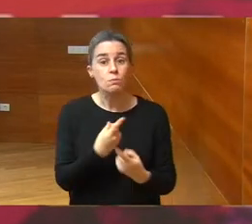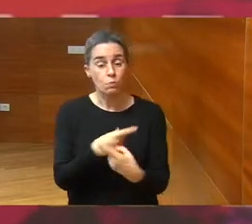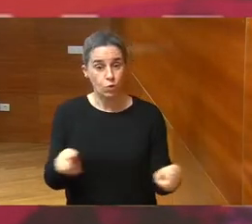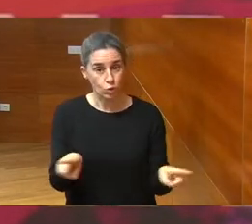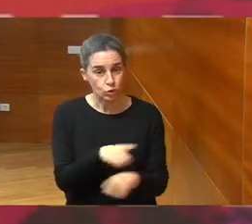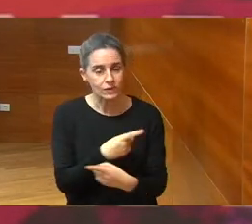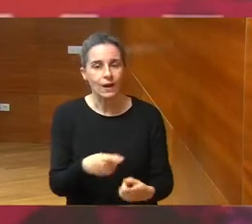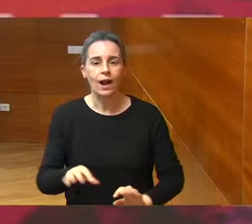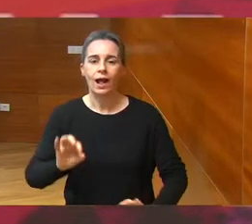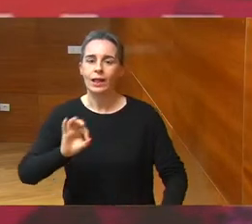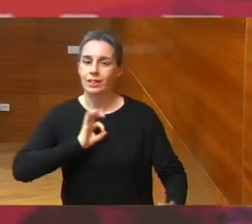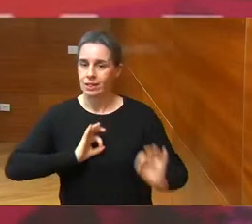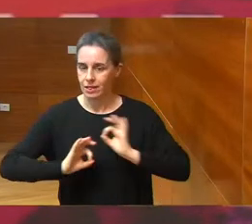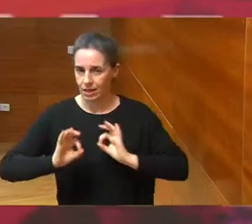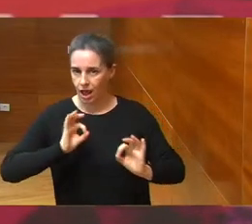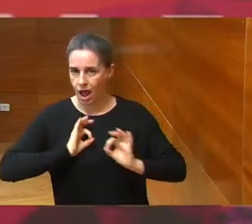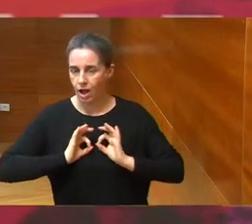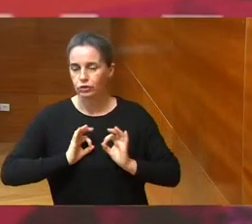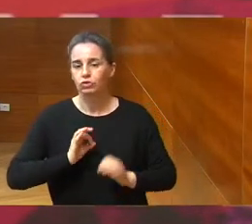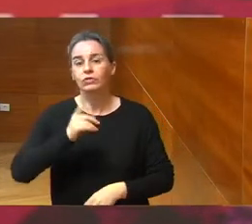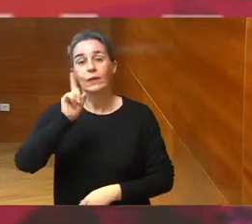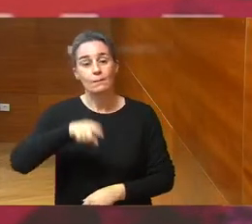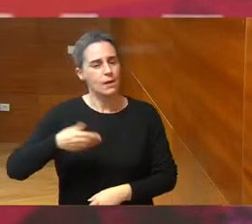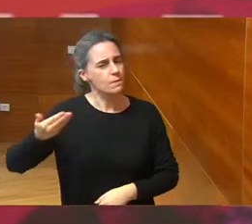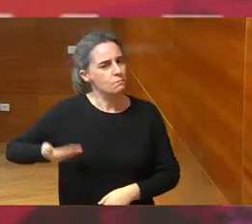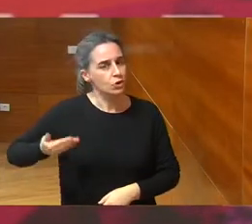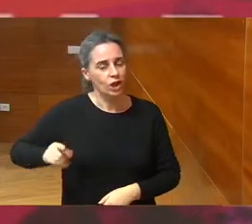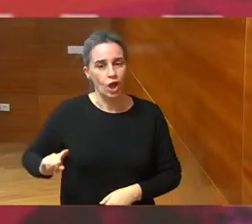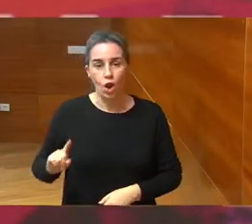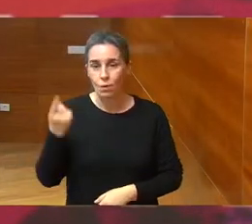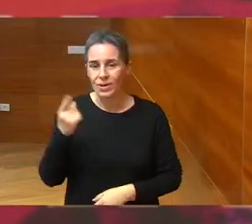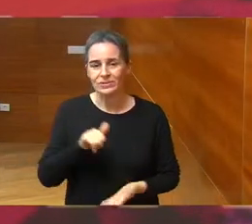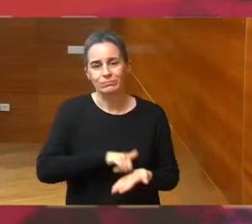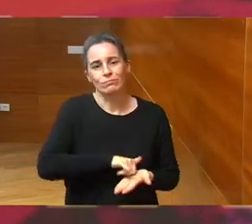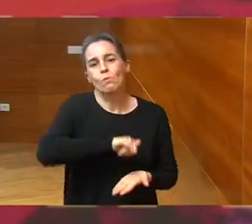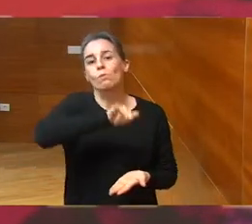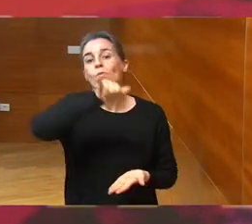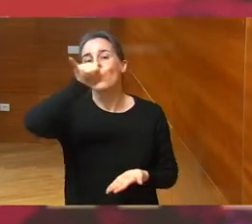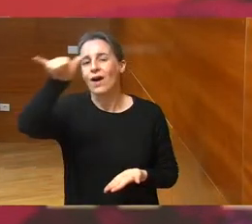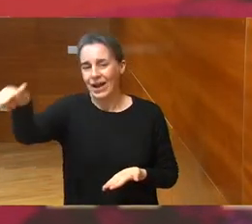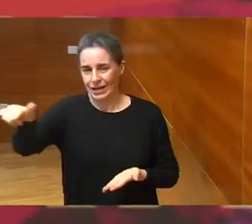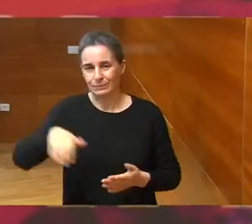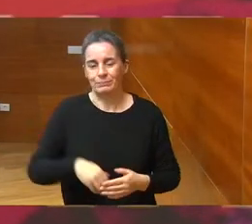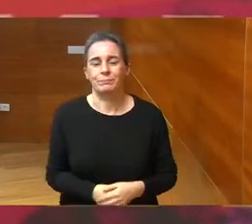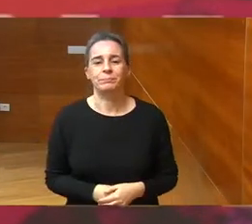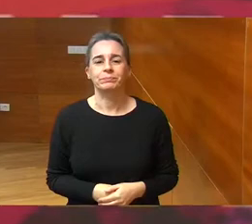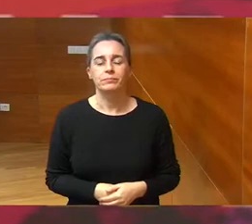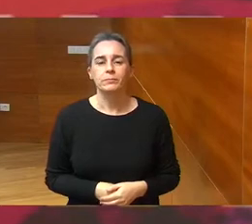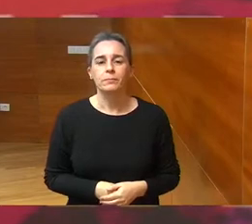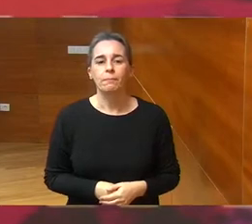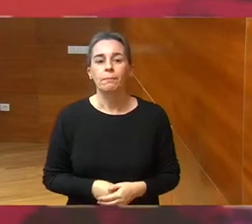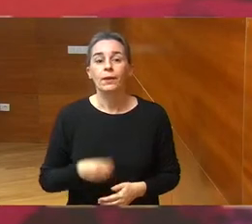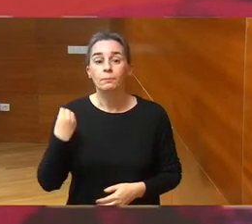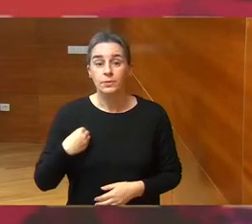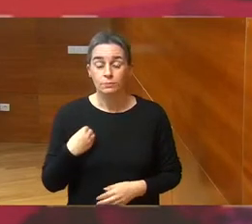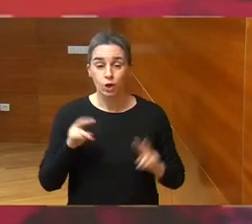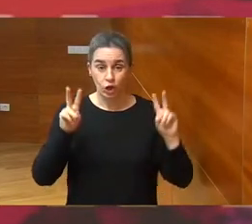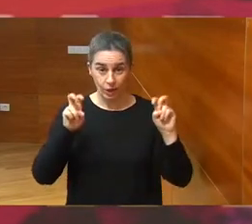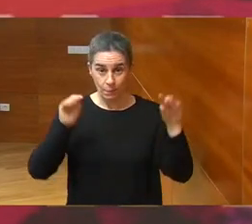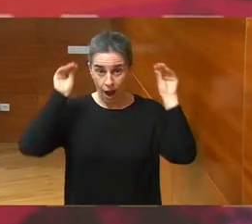y todo Bueno más destacable o de Board Encanto a